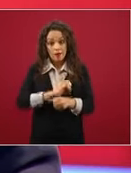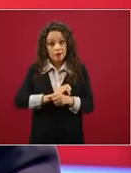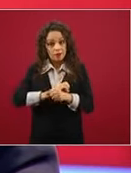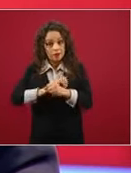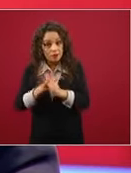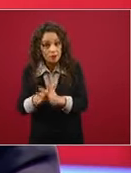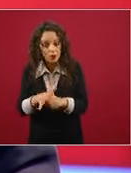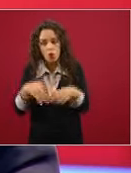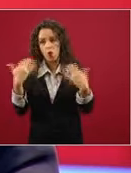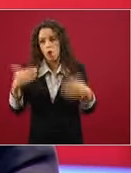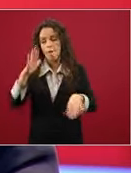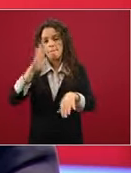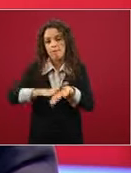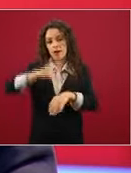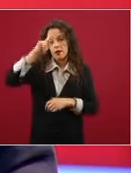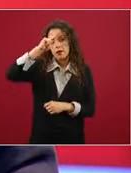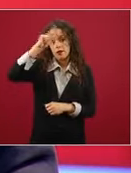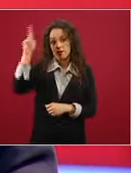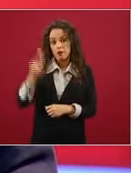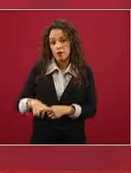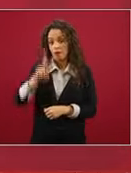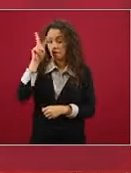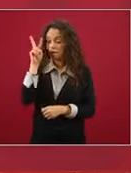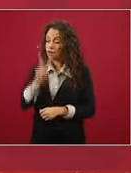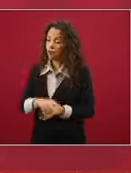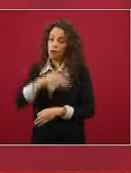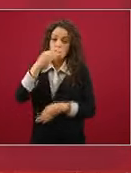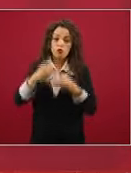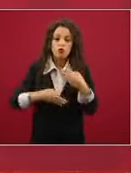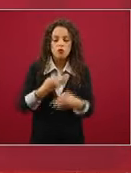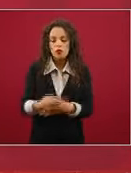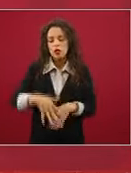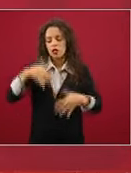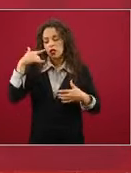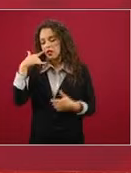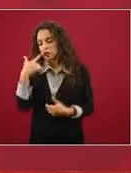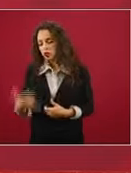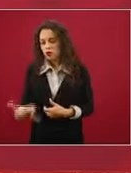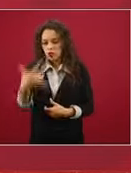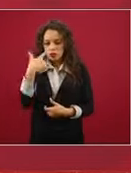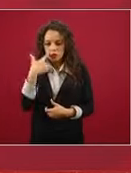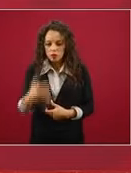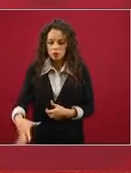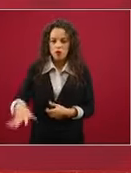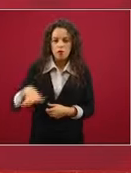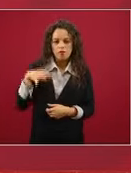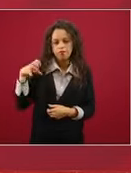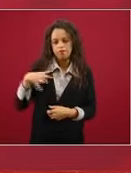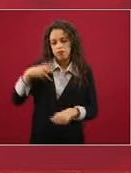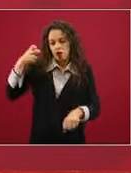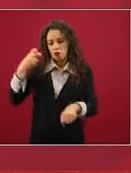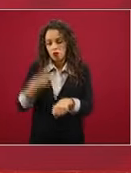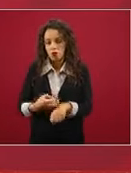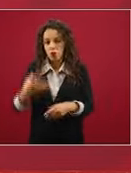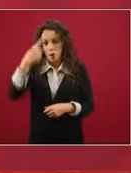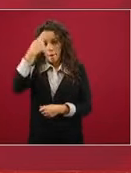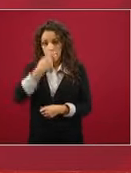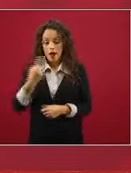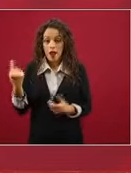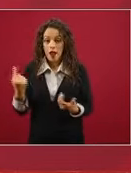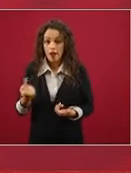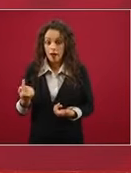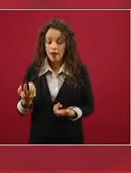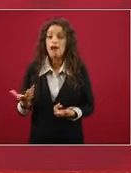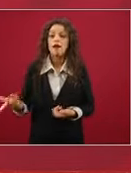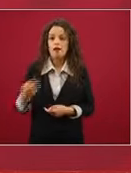hacer un esfuerzo muy grande para ampliar la capacidad hospitalaria, como lo hemos señalado aquí. Empezamos en abril